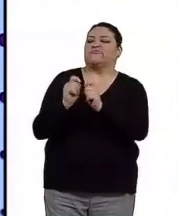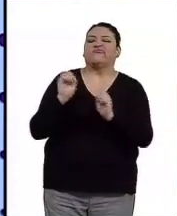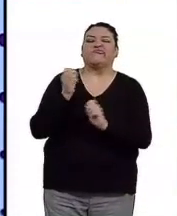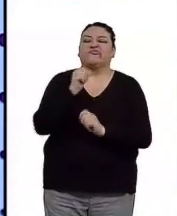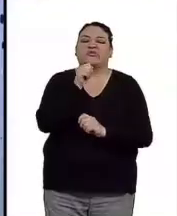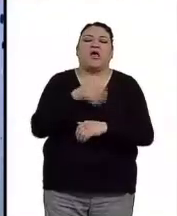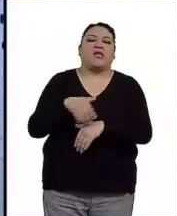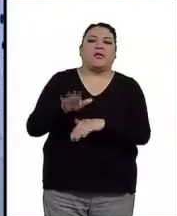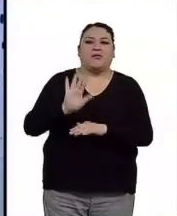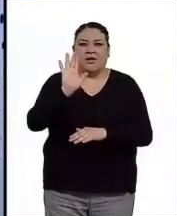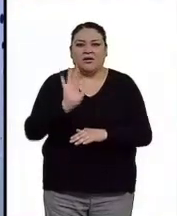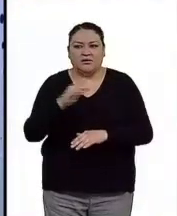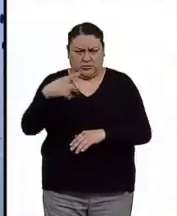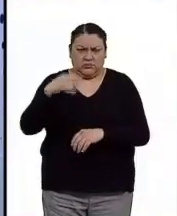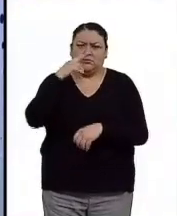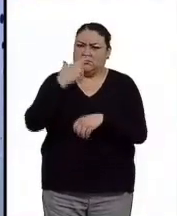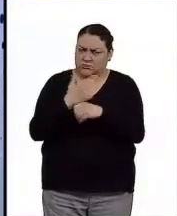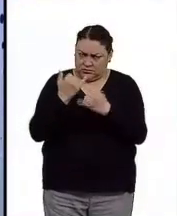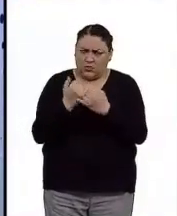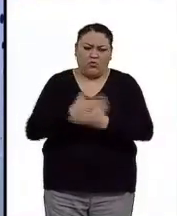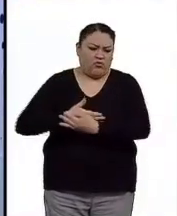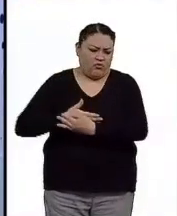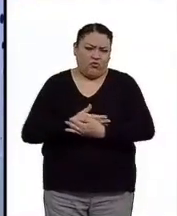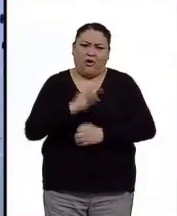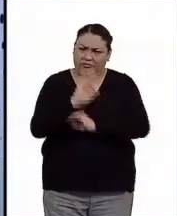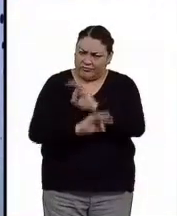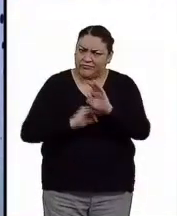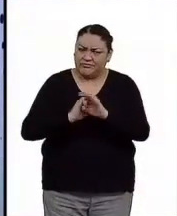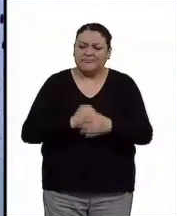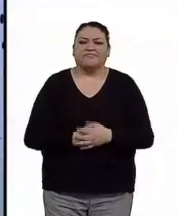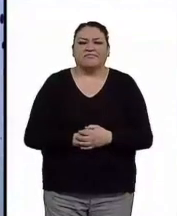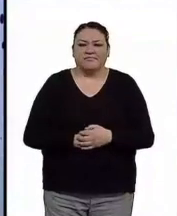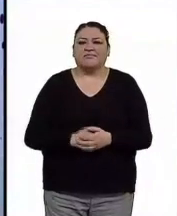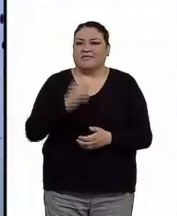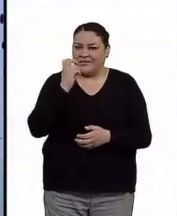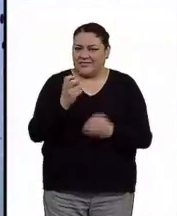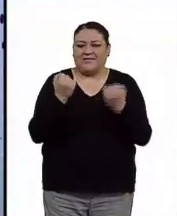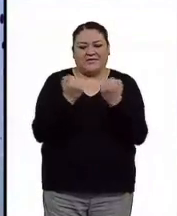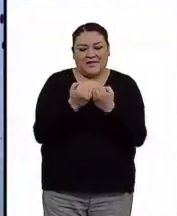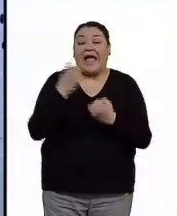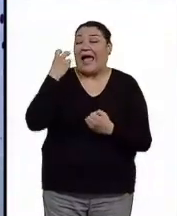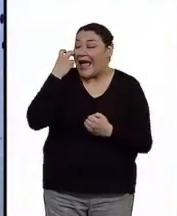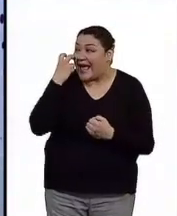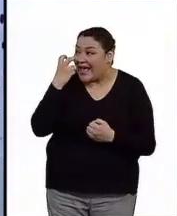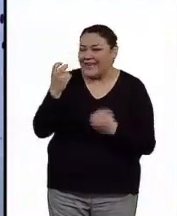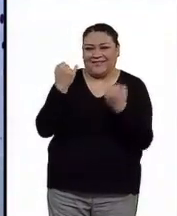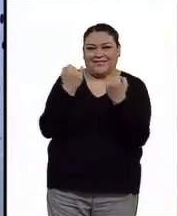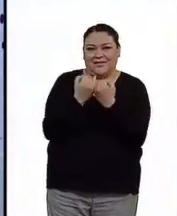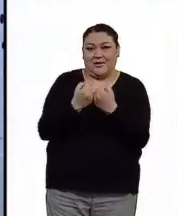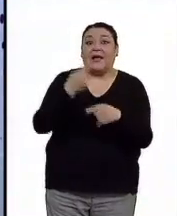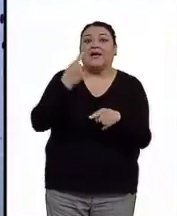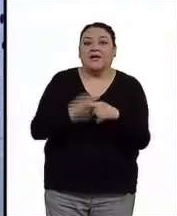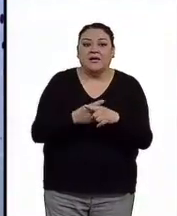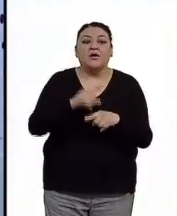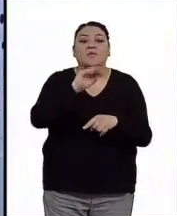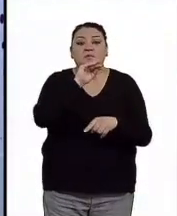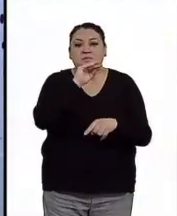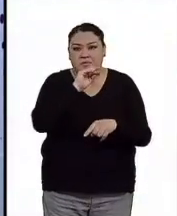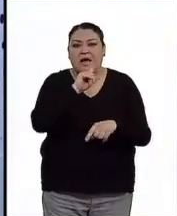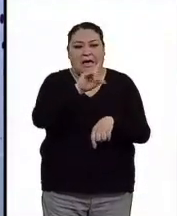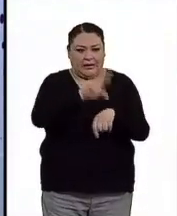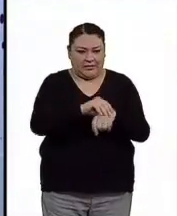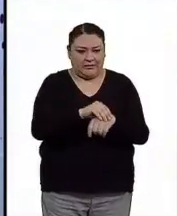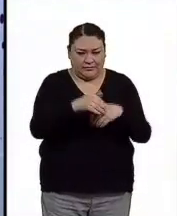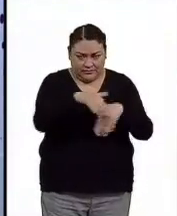contempla. Claro. Y pues esto a quienes afecta pues somos a nosotros. Y volvemos a las cuestiones de género. Si la mujer es la que tiene la incapacidad de las semanas, ¿a quién le